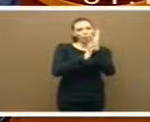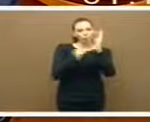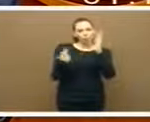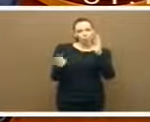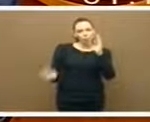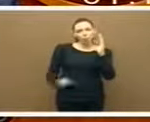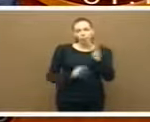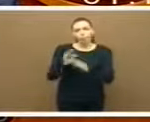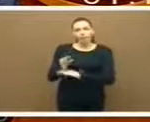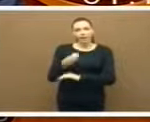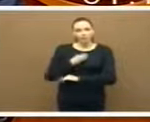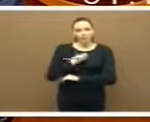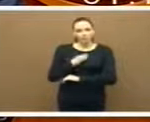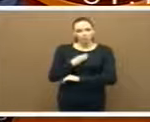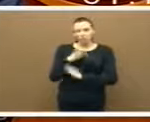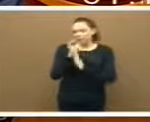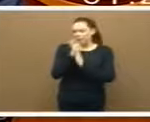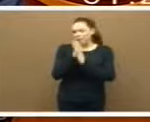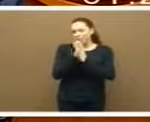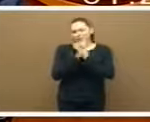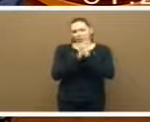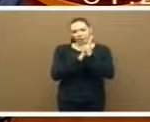corrientes a las entes locales.